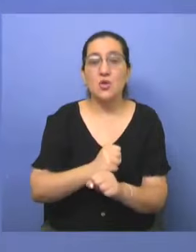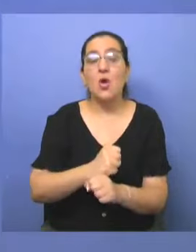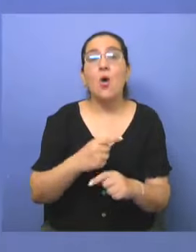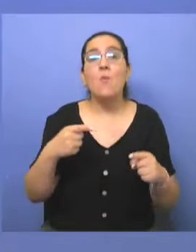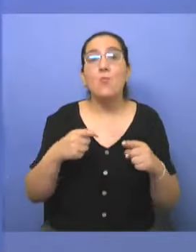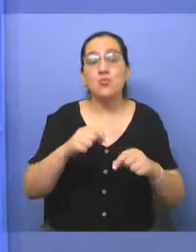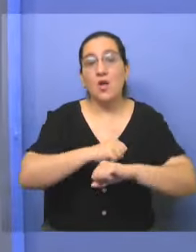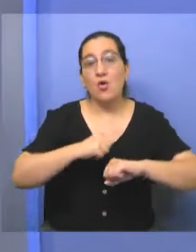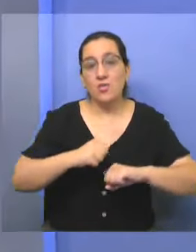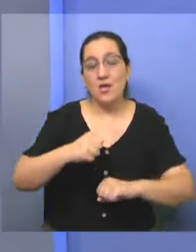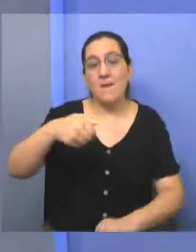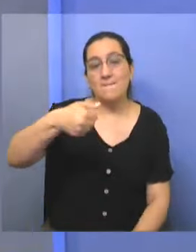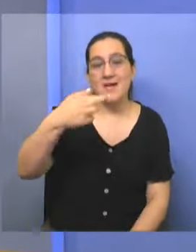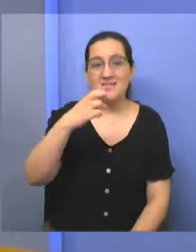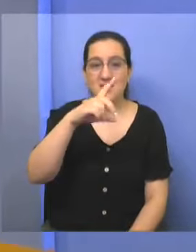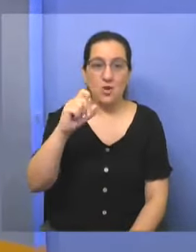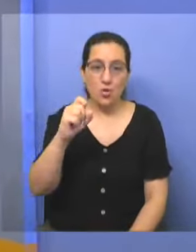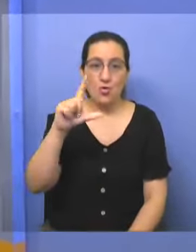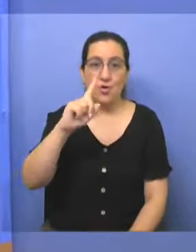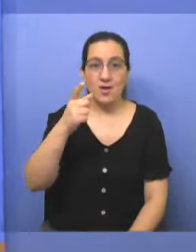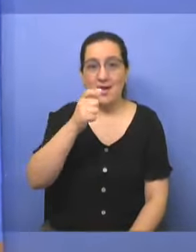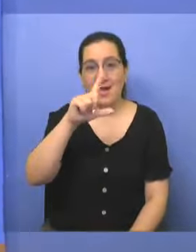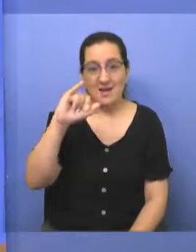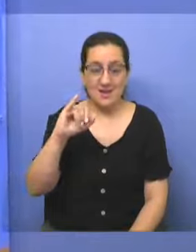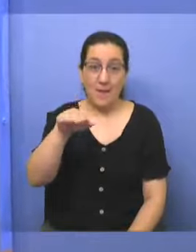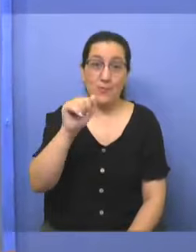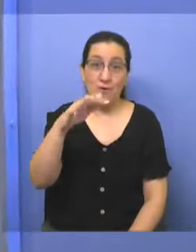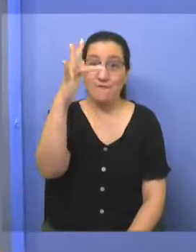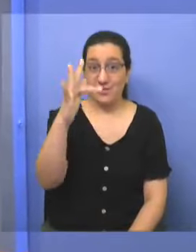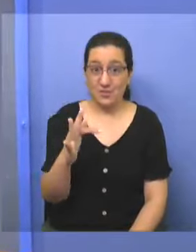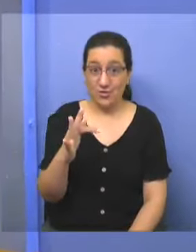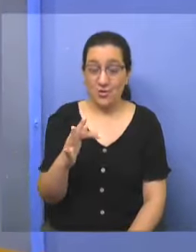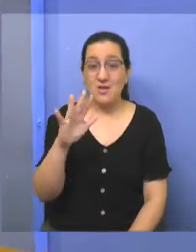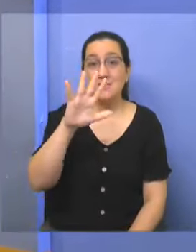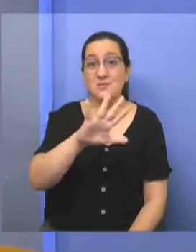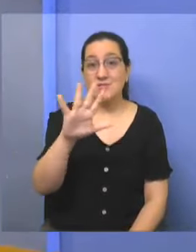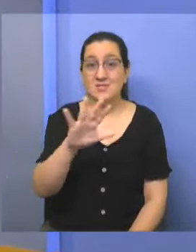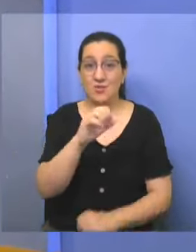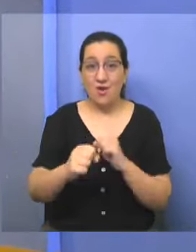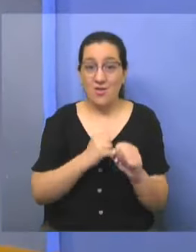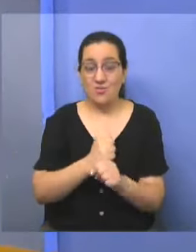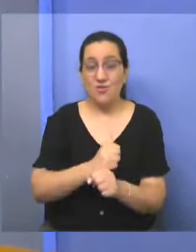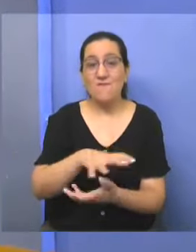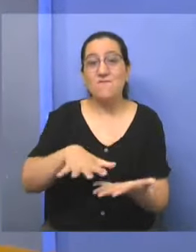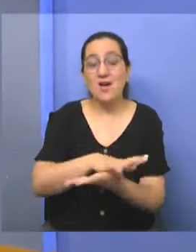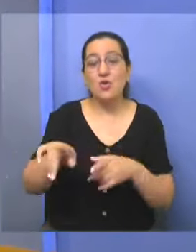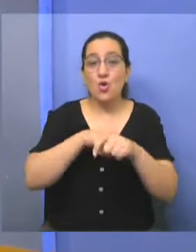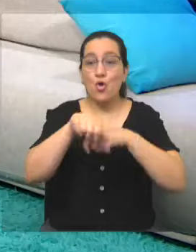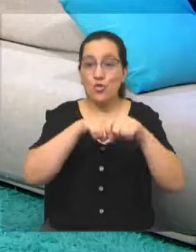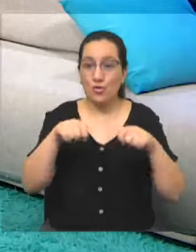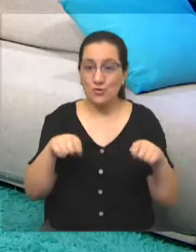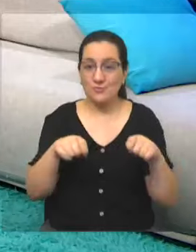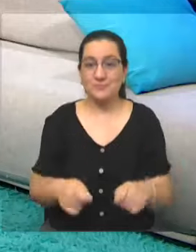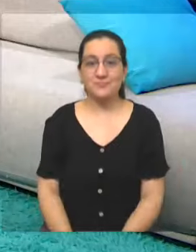bien. Marcelo Gali, aliasito Gali, 55, barrio Cordón de toda la vida.